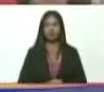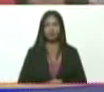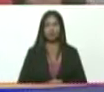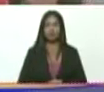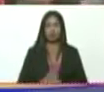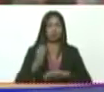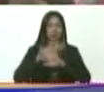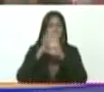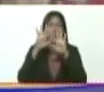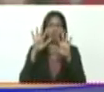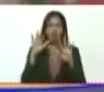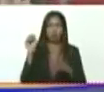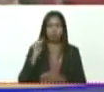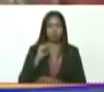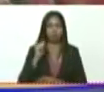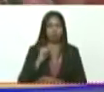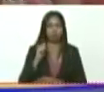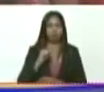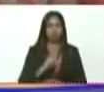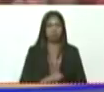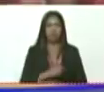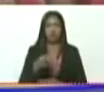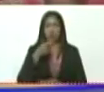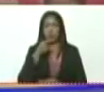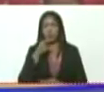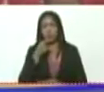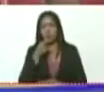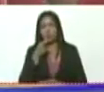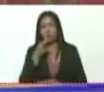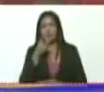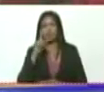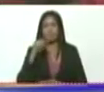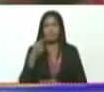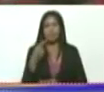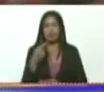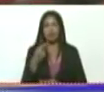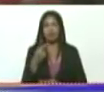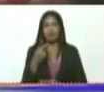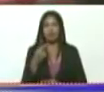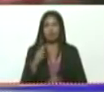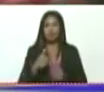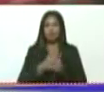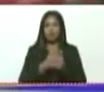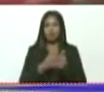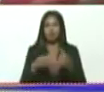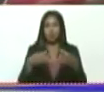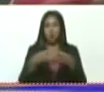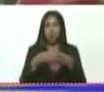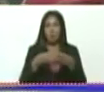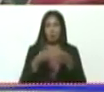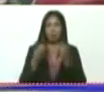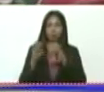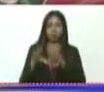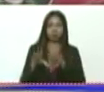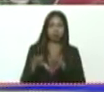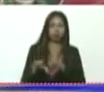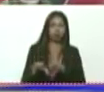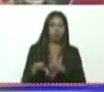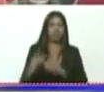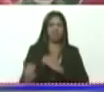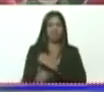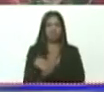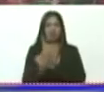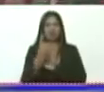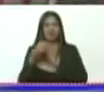Claro, ellos cuentan con la complicidad de un grupo de desertores,